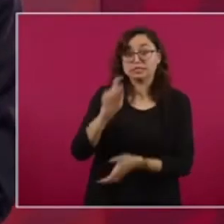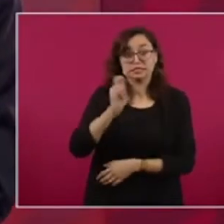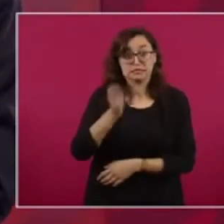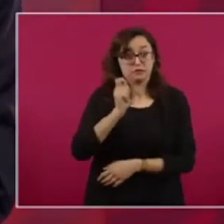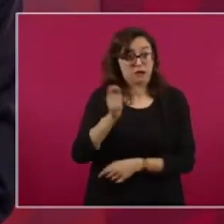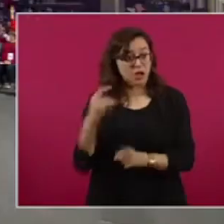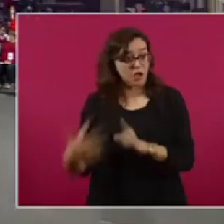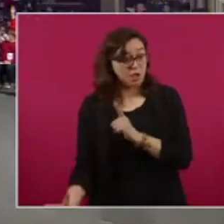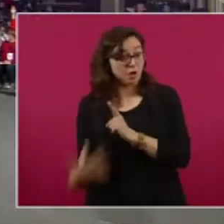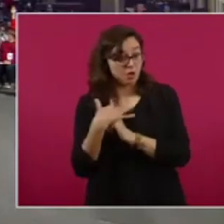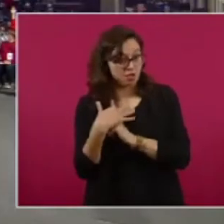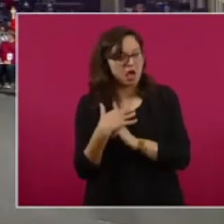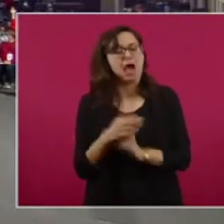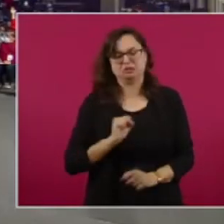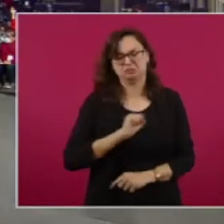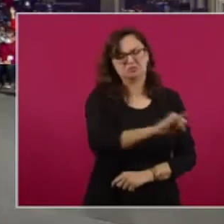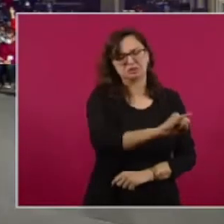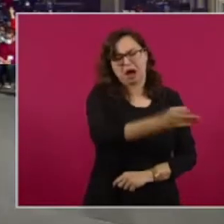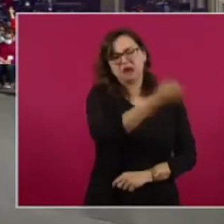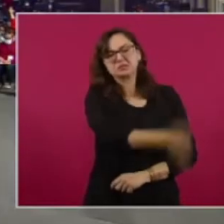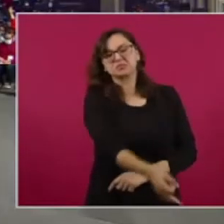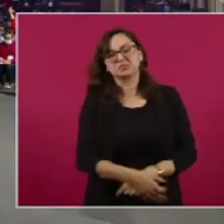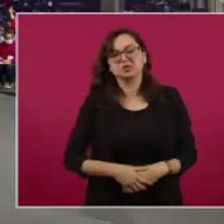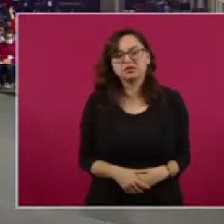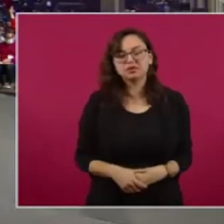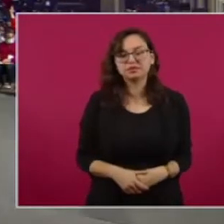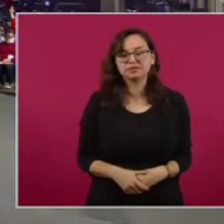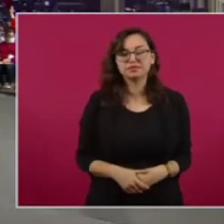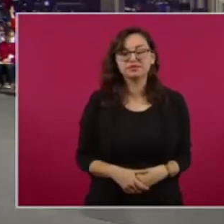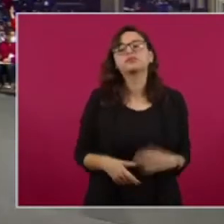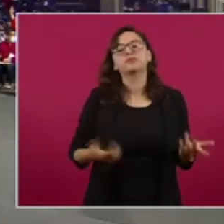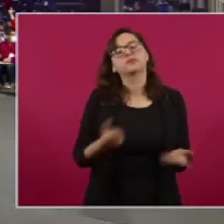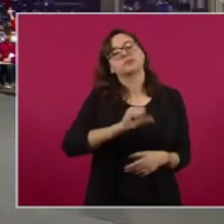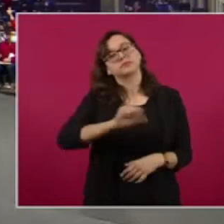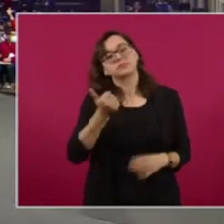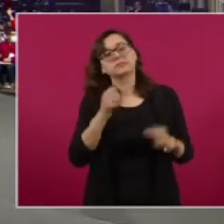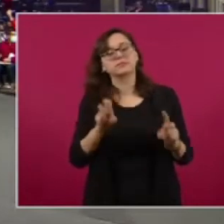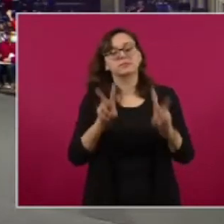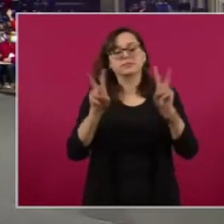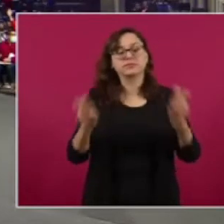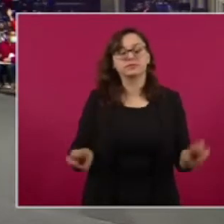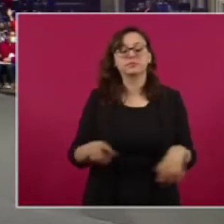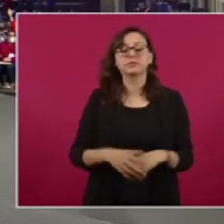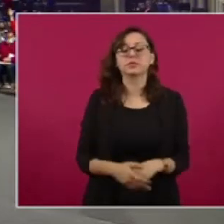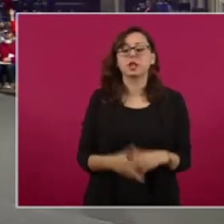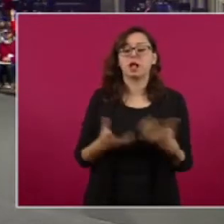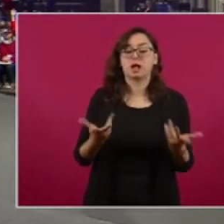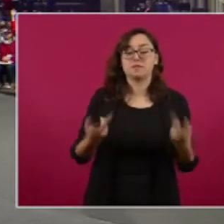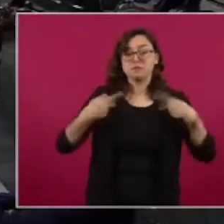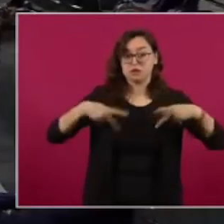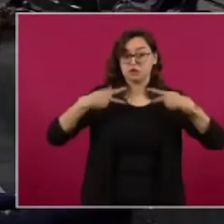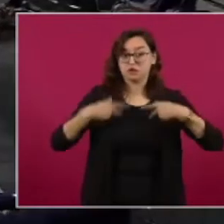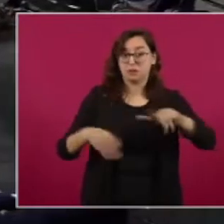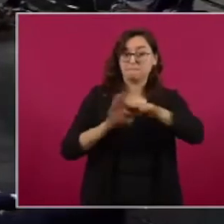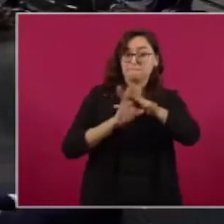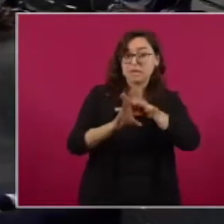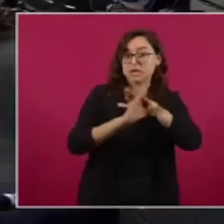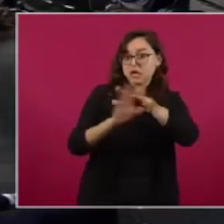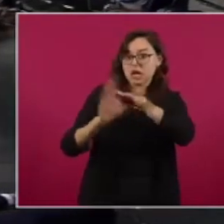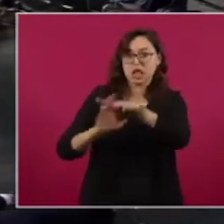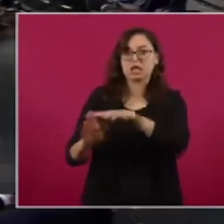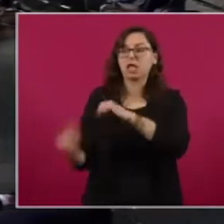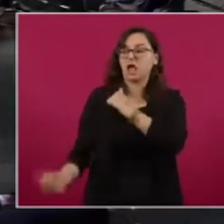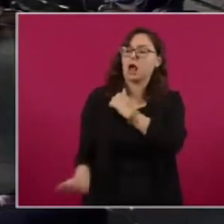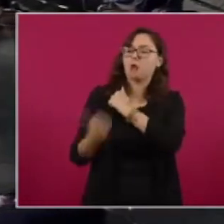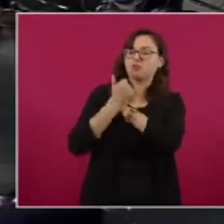Presidente, en un segundo tema, bastantes migrantes se han acercado al programa del Centinela Informa, donde ellos